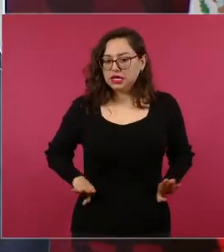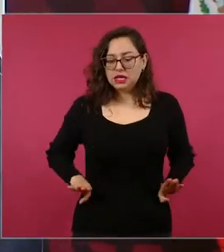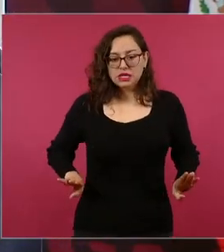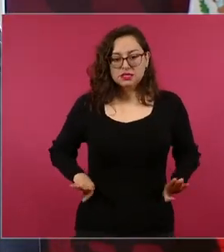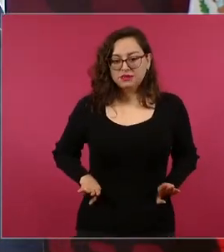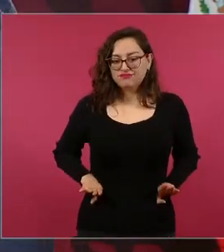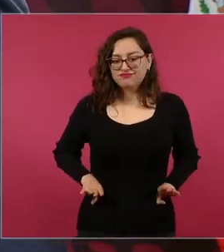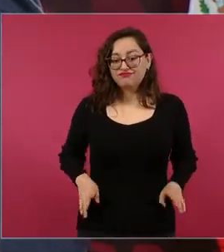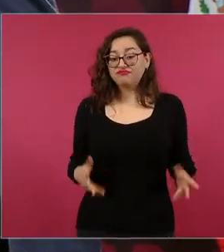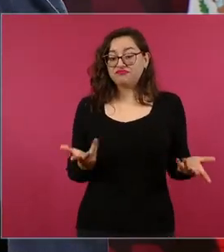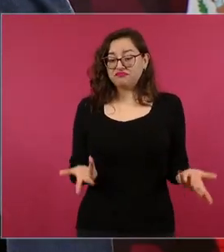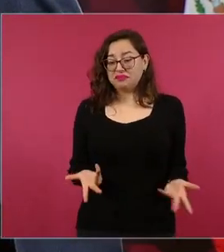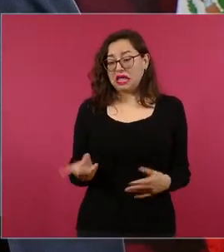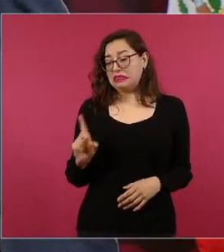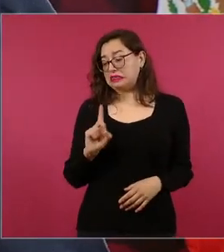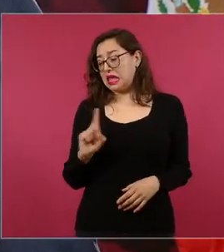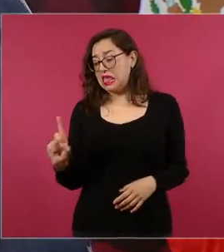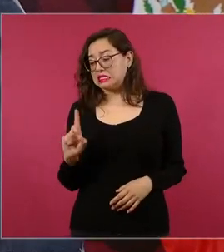no tienen